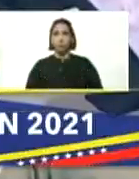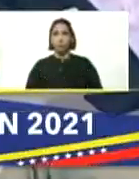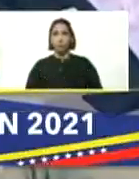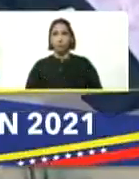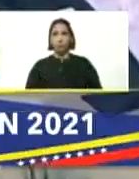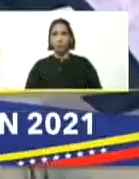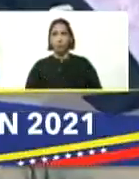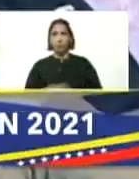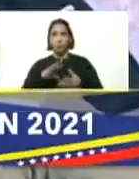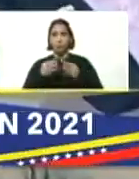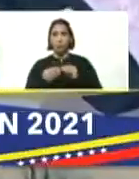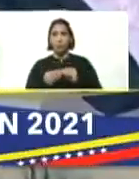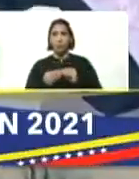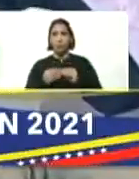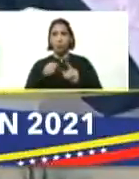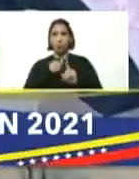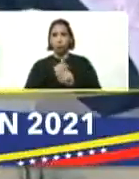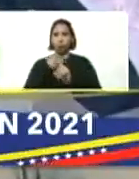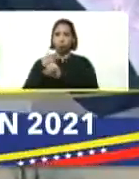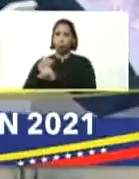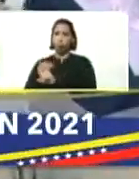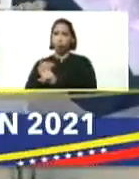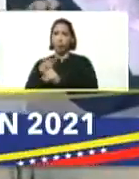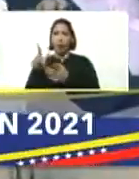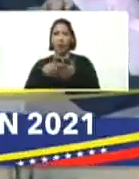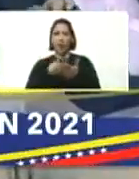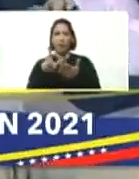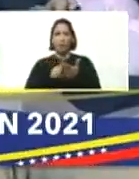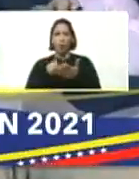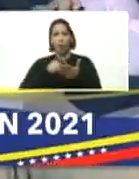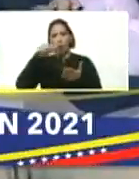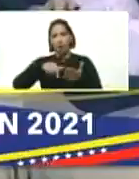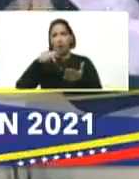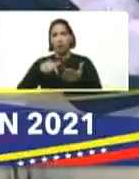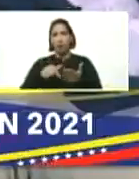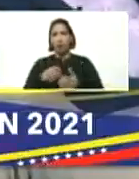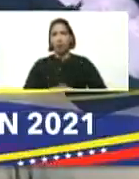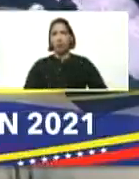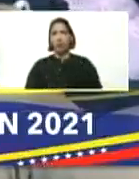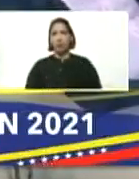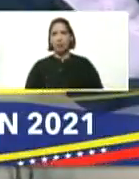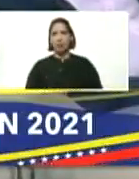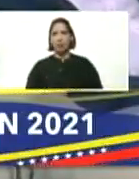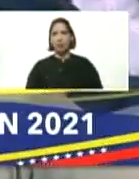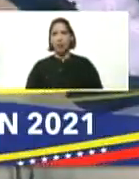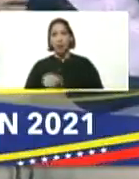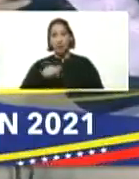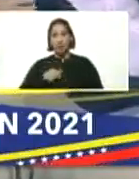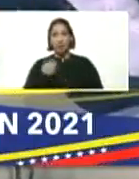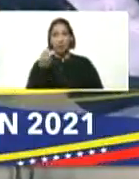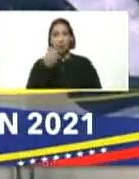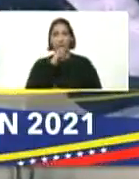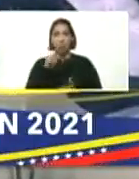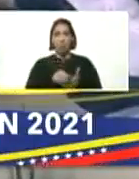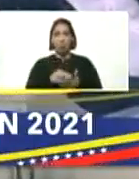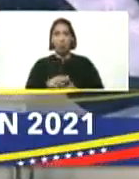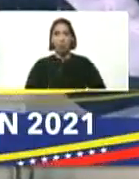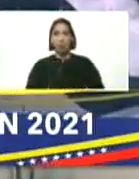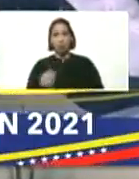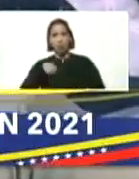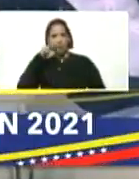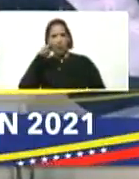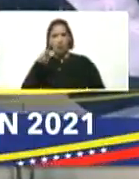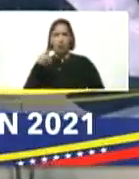un atentado con libros a quienes pergreñaron la violencia en esta Asamblea Nacional. Yo cuando lo veía